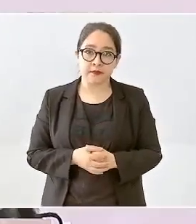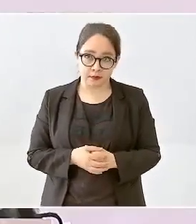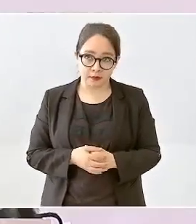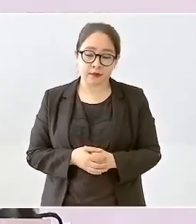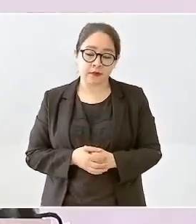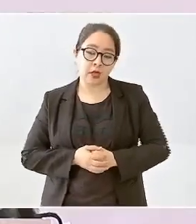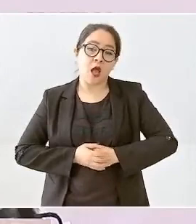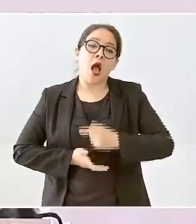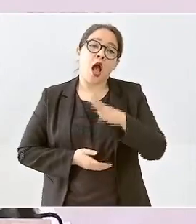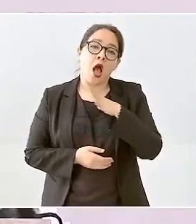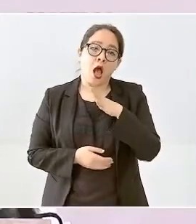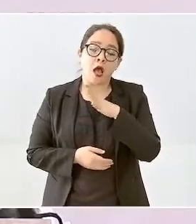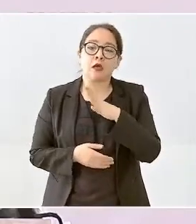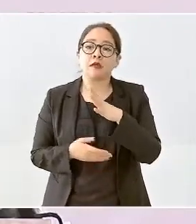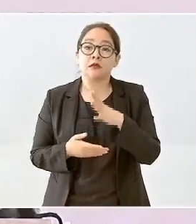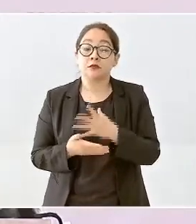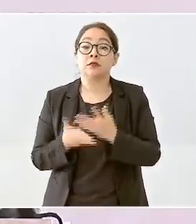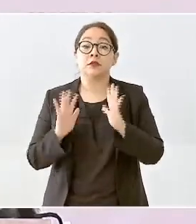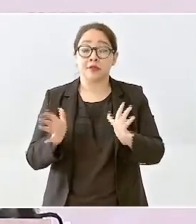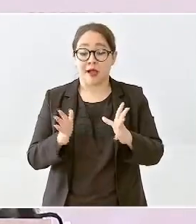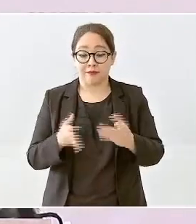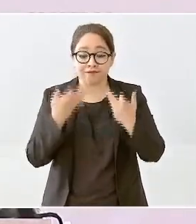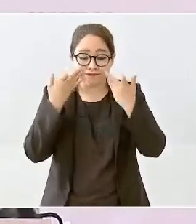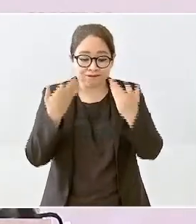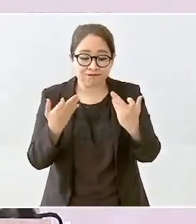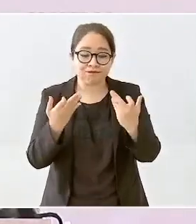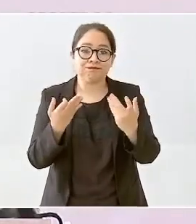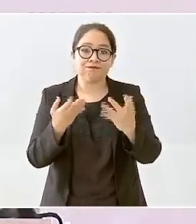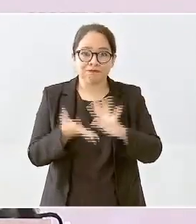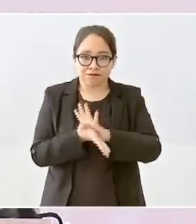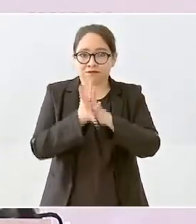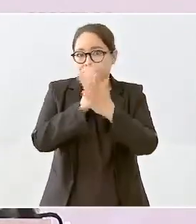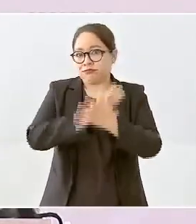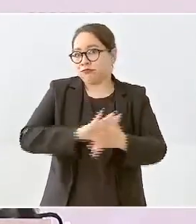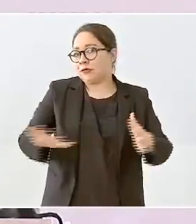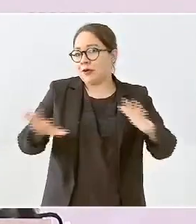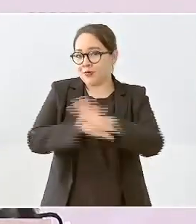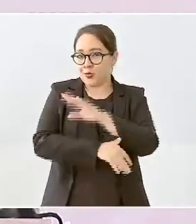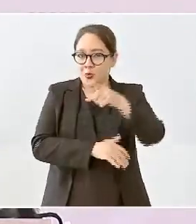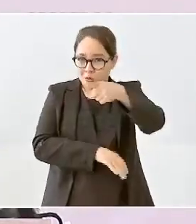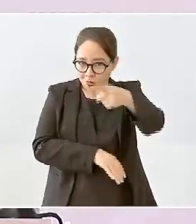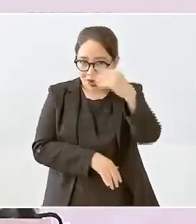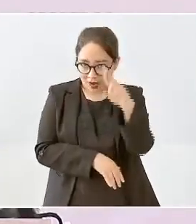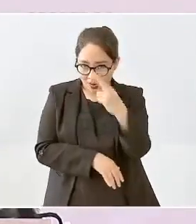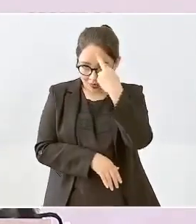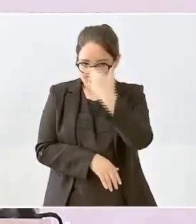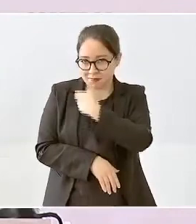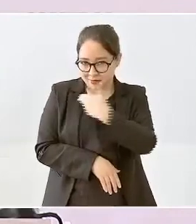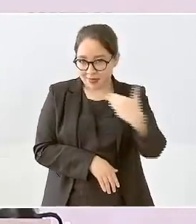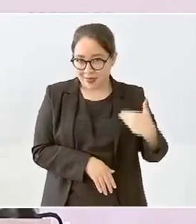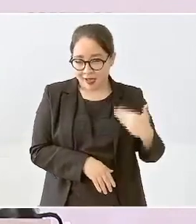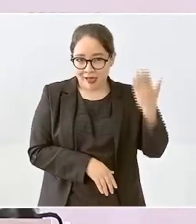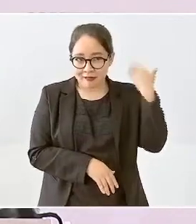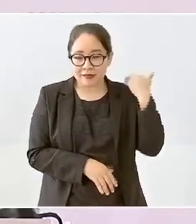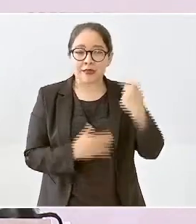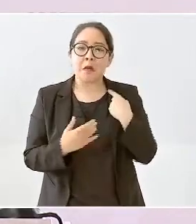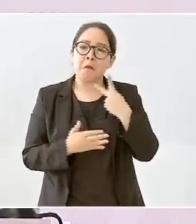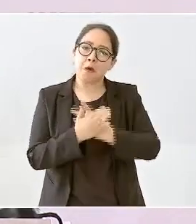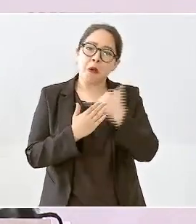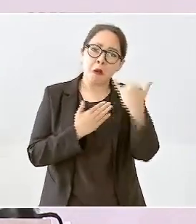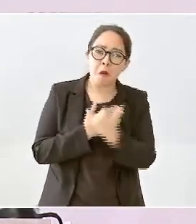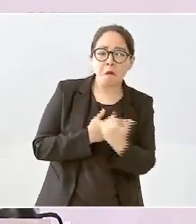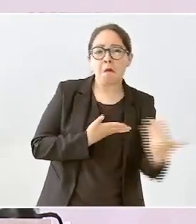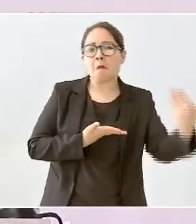que se está cumpliendo en la cuarta transformación, porque si usted recordará, visitamos este